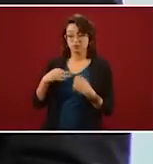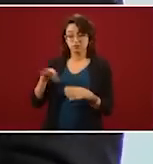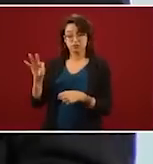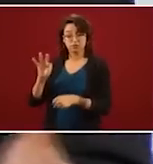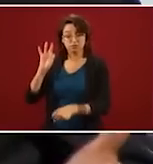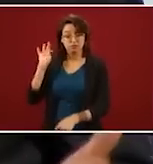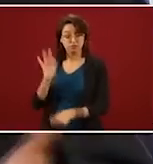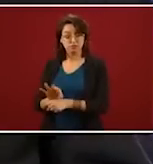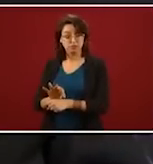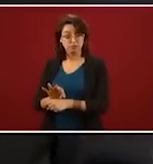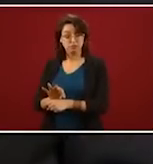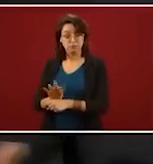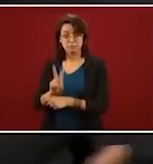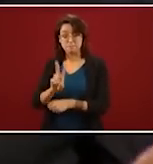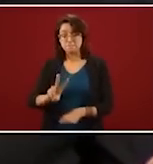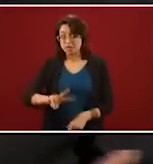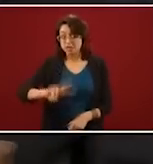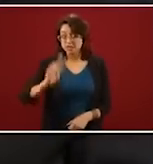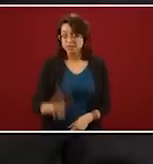pues